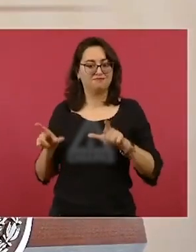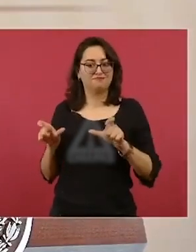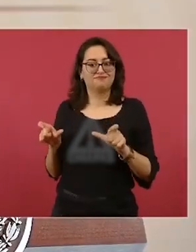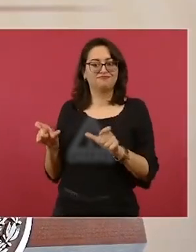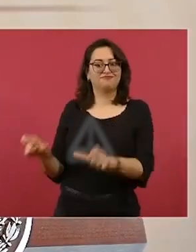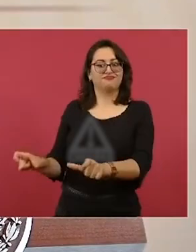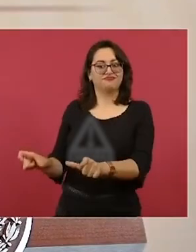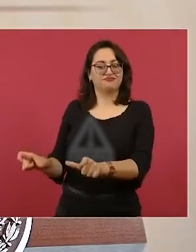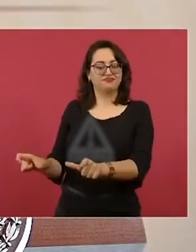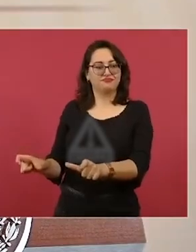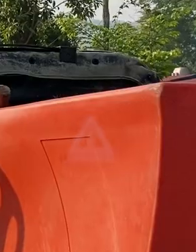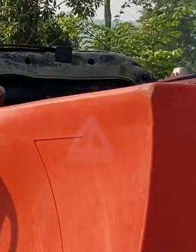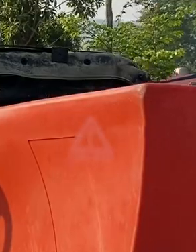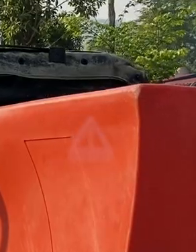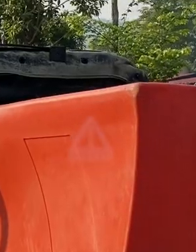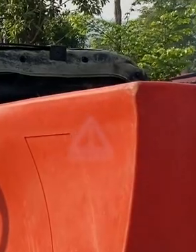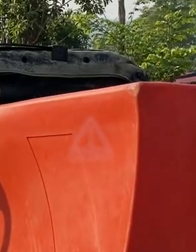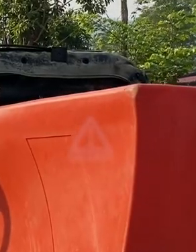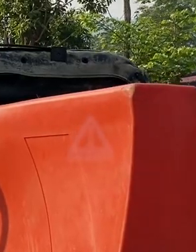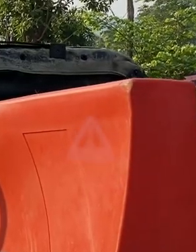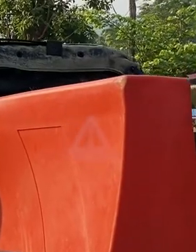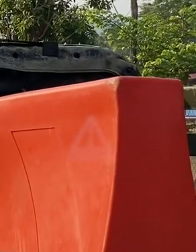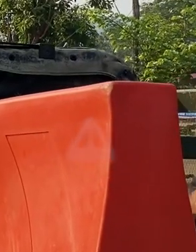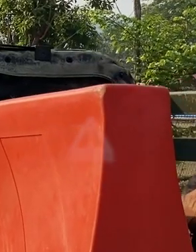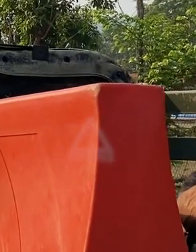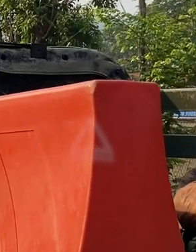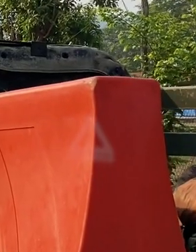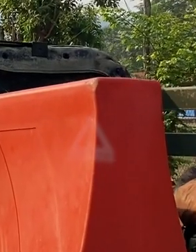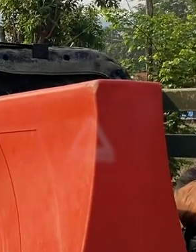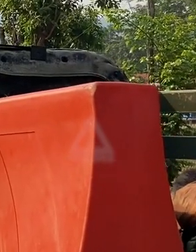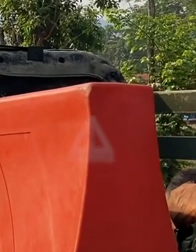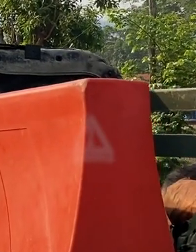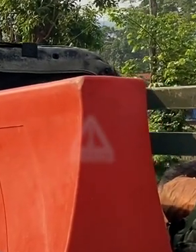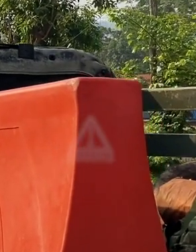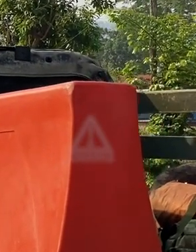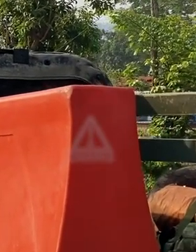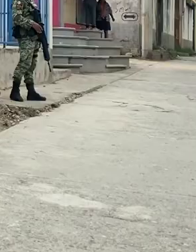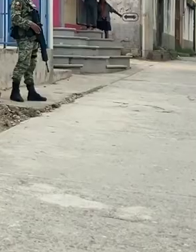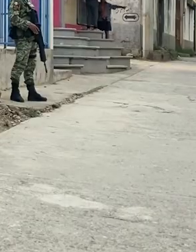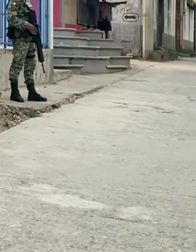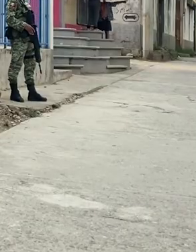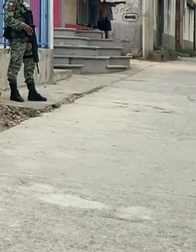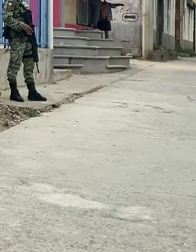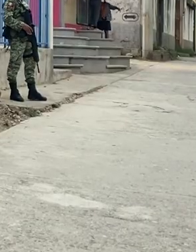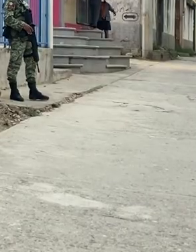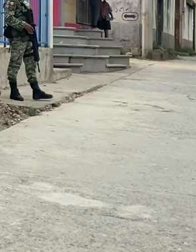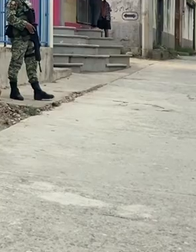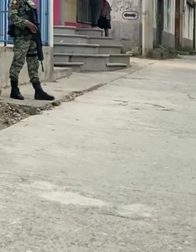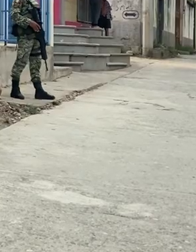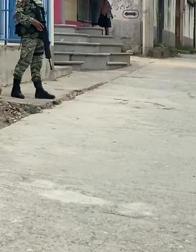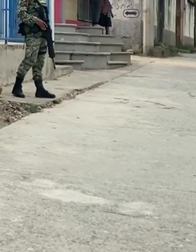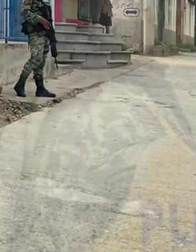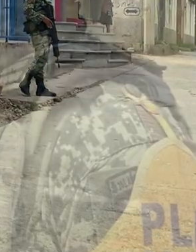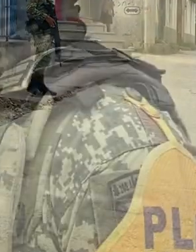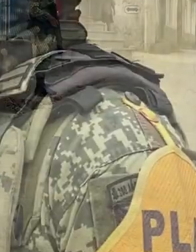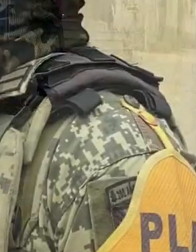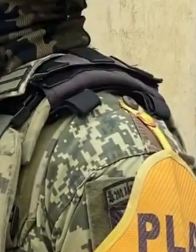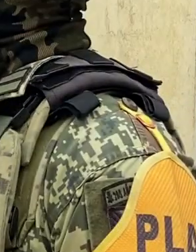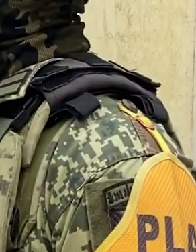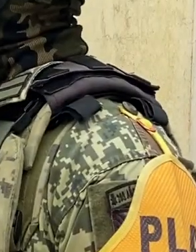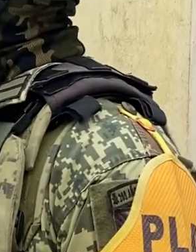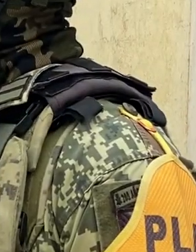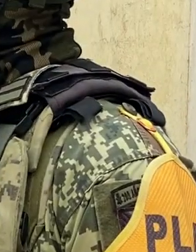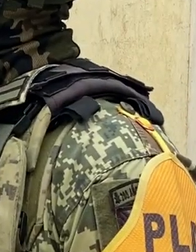porque hay alianzas. López Obrador indicó que la Guardia Nacional ya tiene presencia en la región, pero que además se reforzarán los